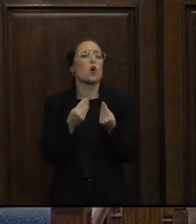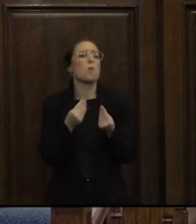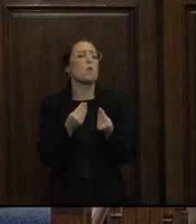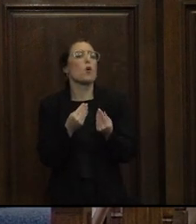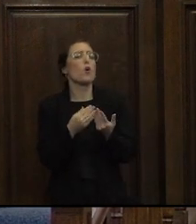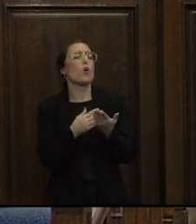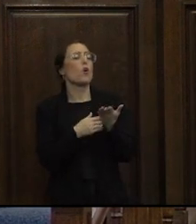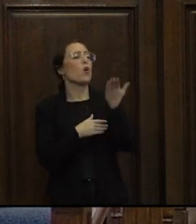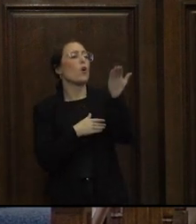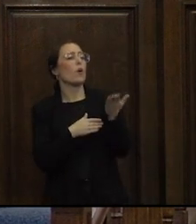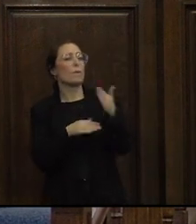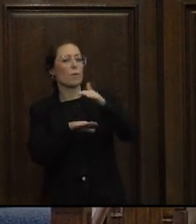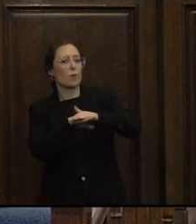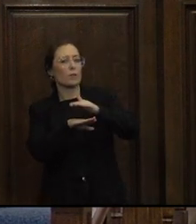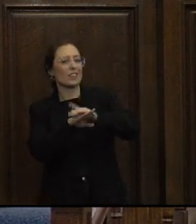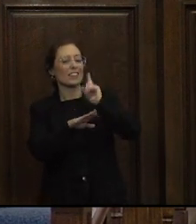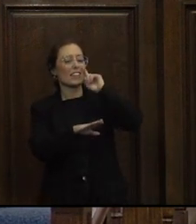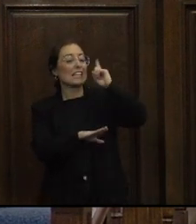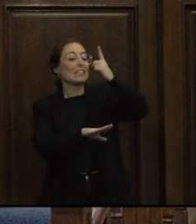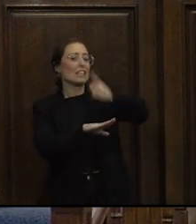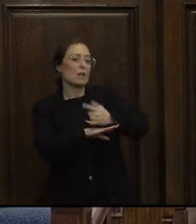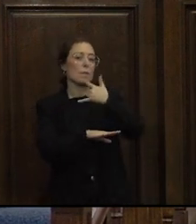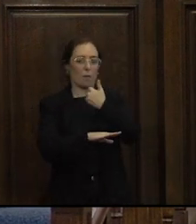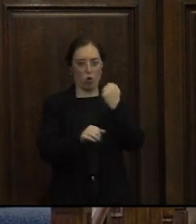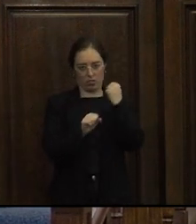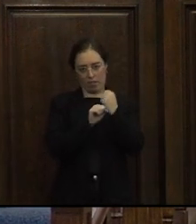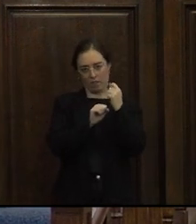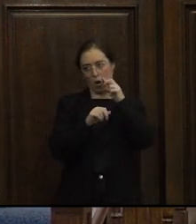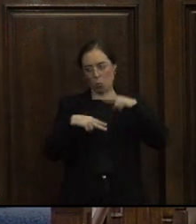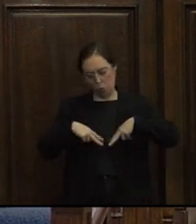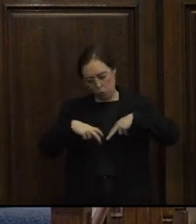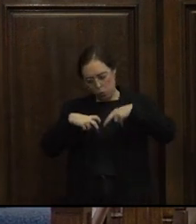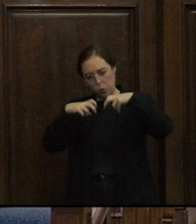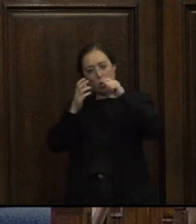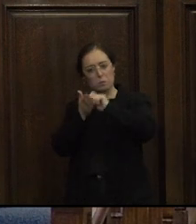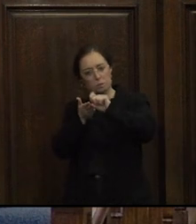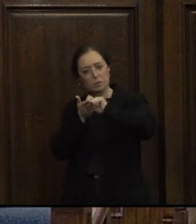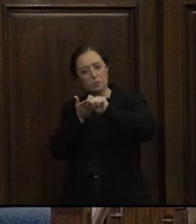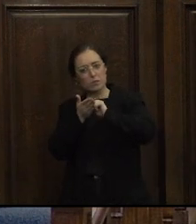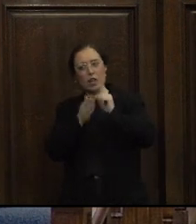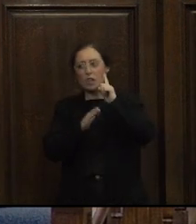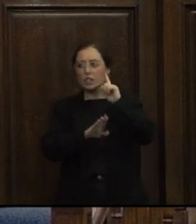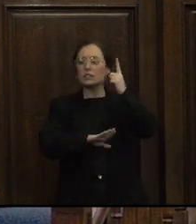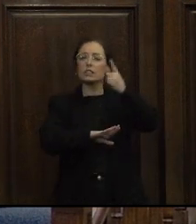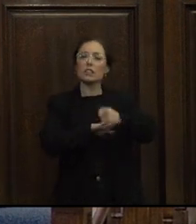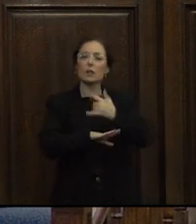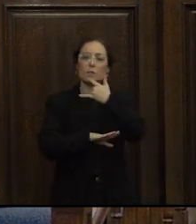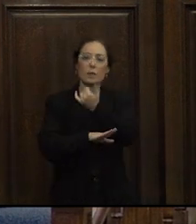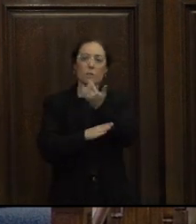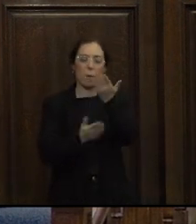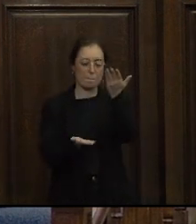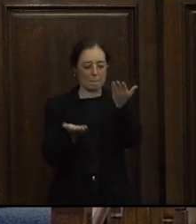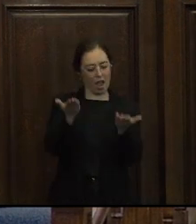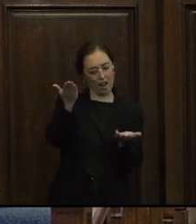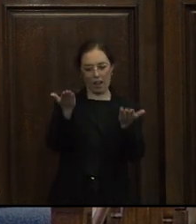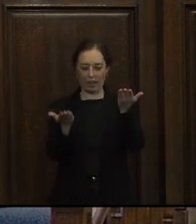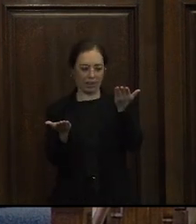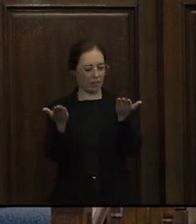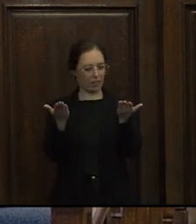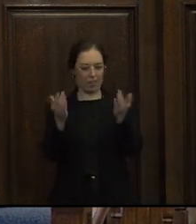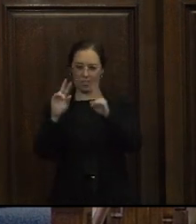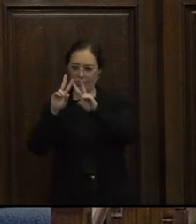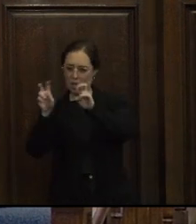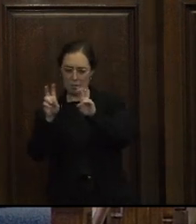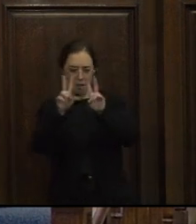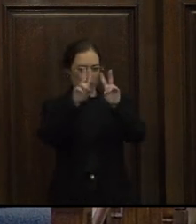¿cómo es que tú decides cuando estás realizando este trabajo en realizarlo como en un paralelo? Porque son